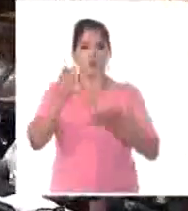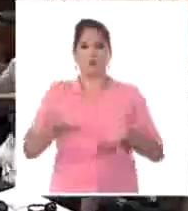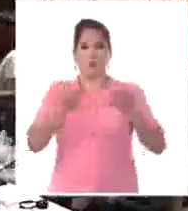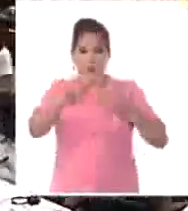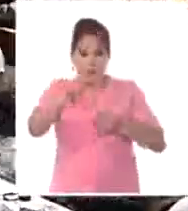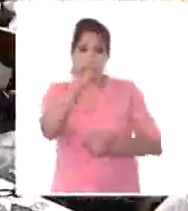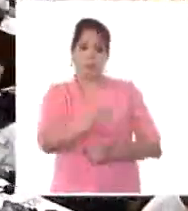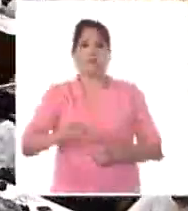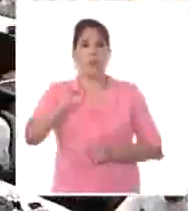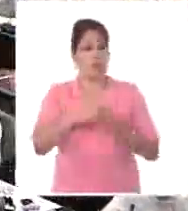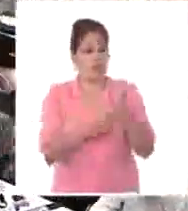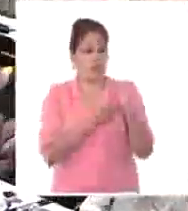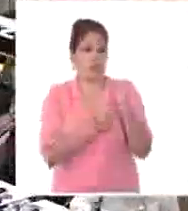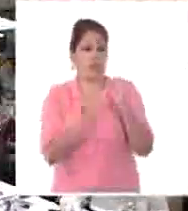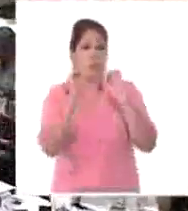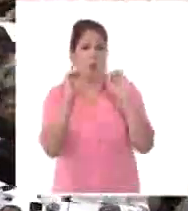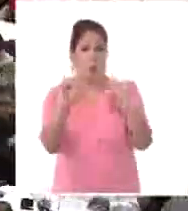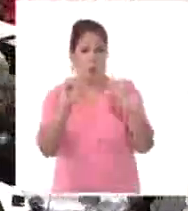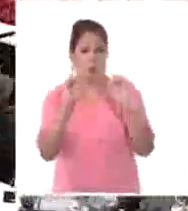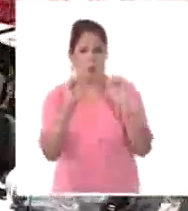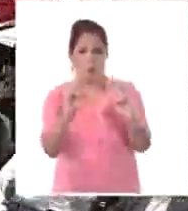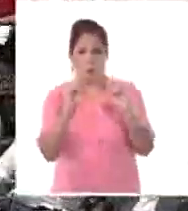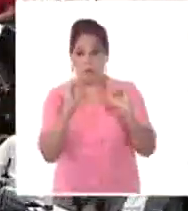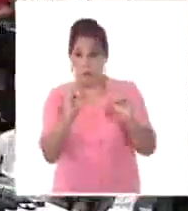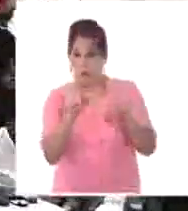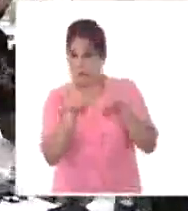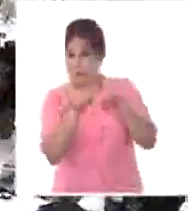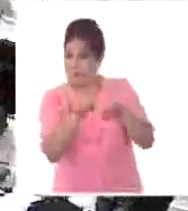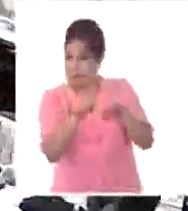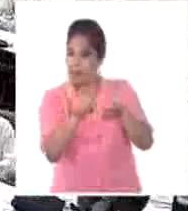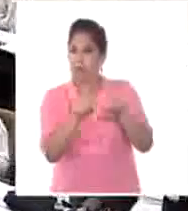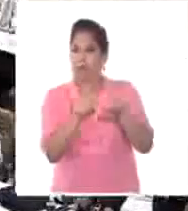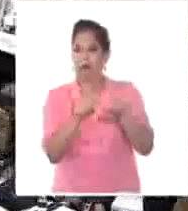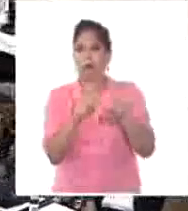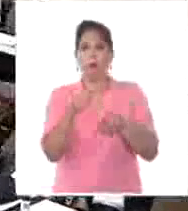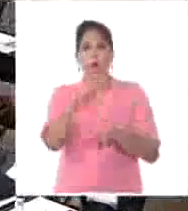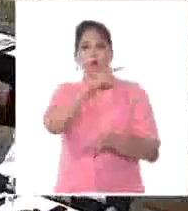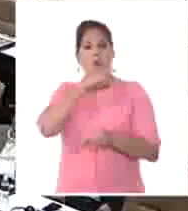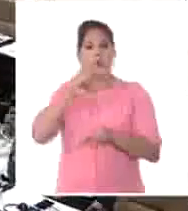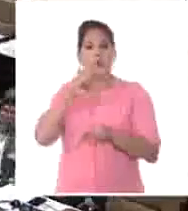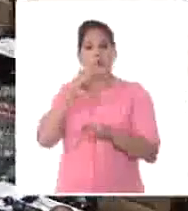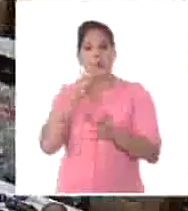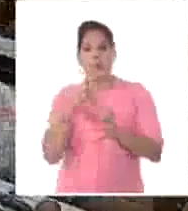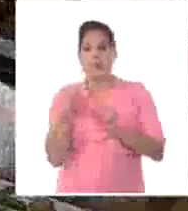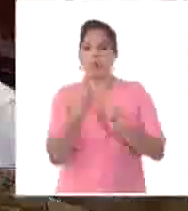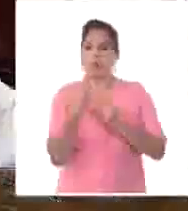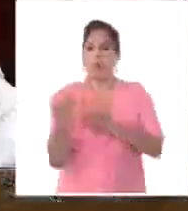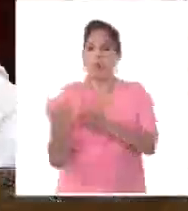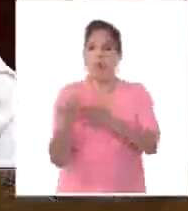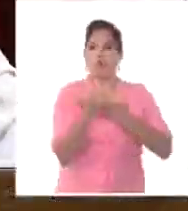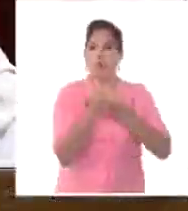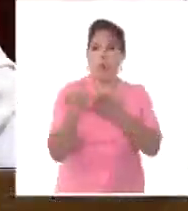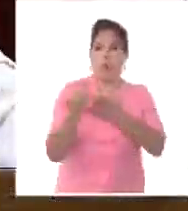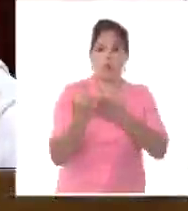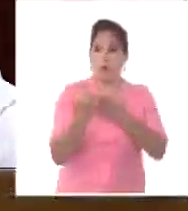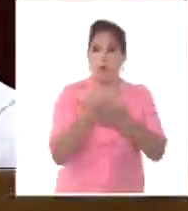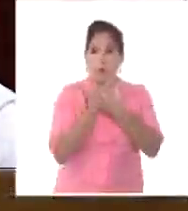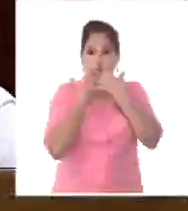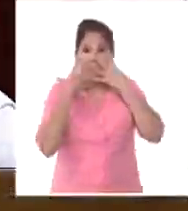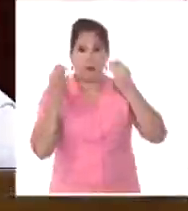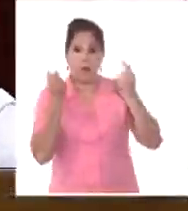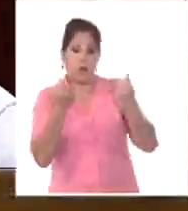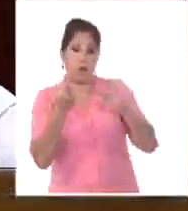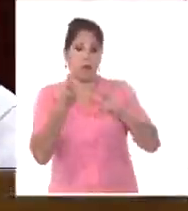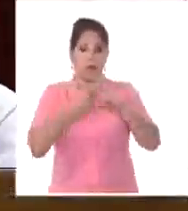es un socialismo auténtico. El supuesto satélite soviético del Caribe sobrevivió a la desaparición no solo económica